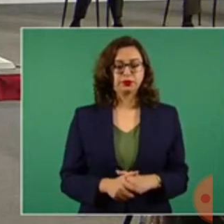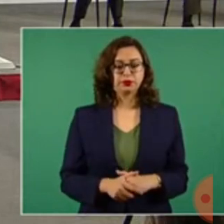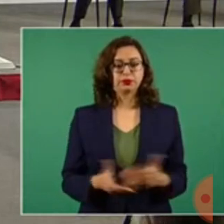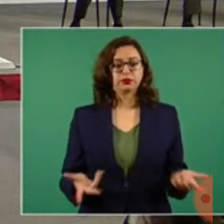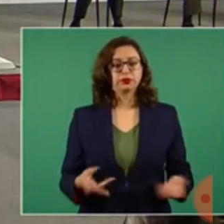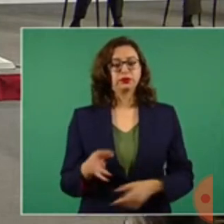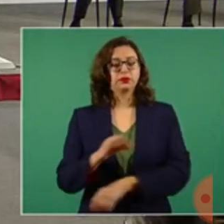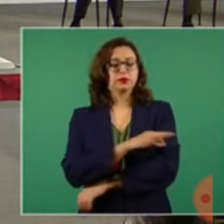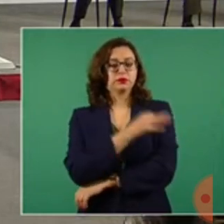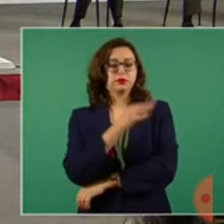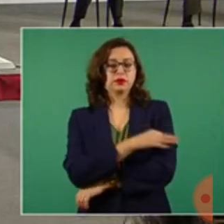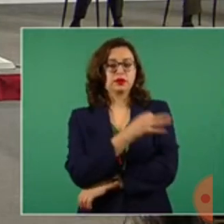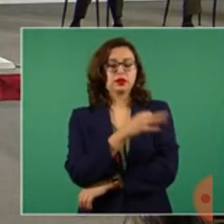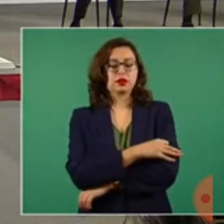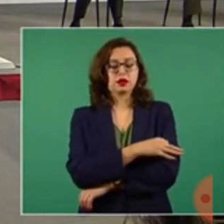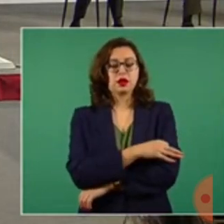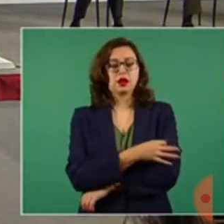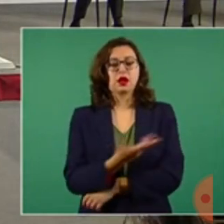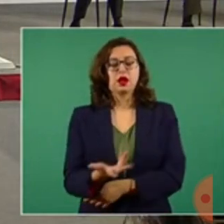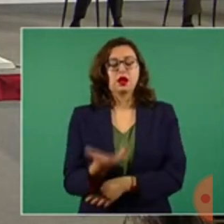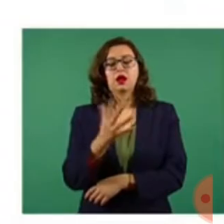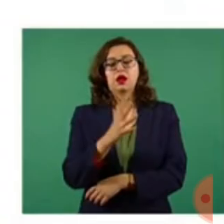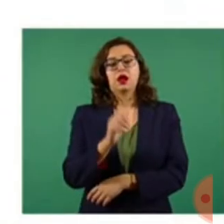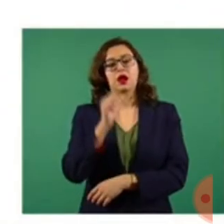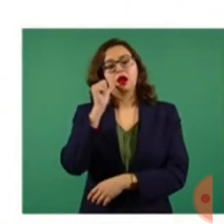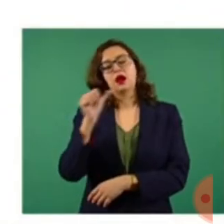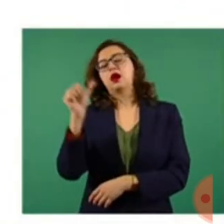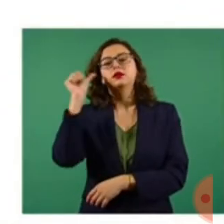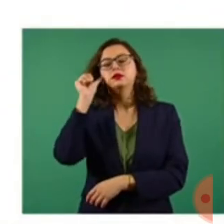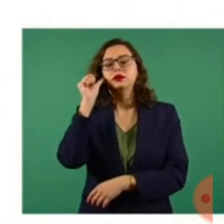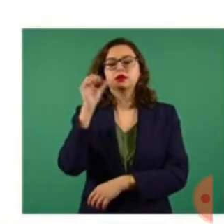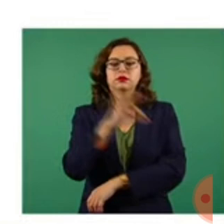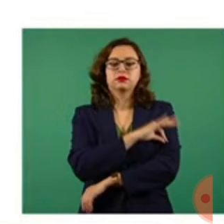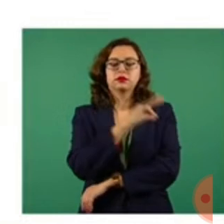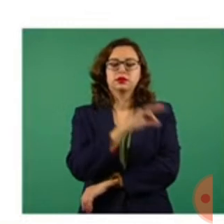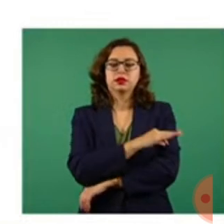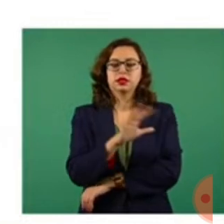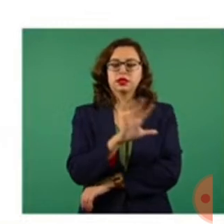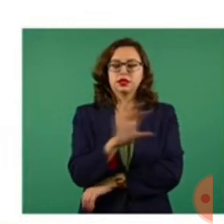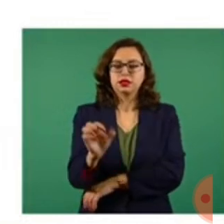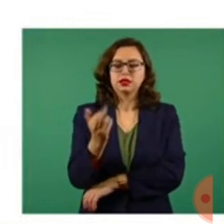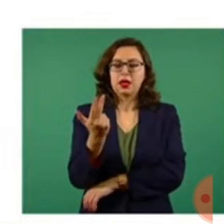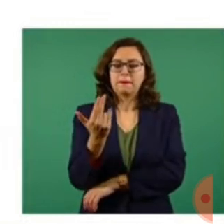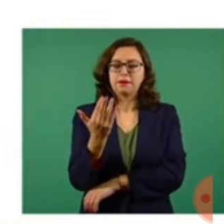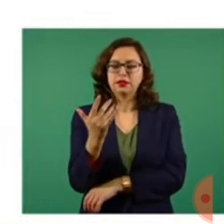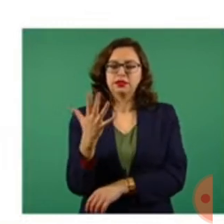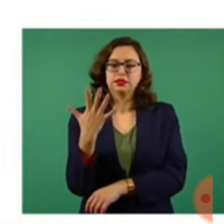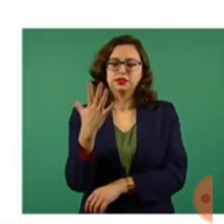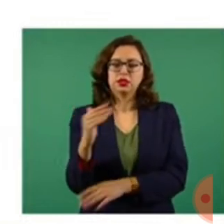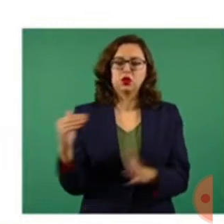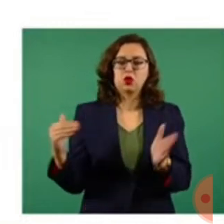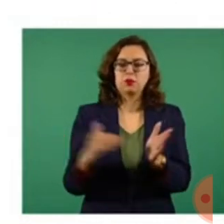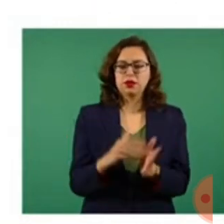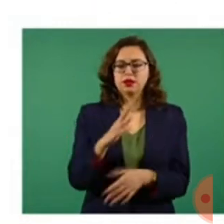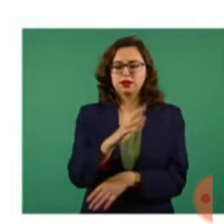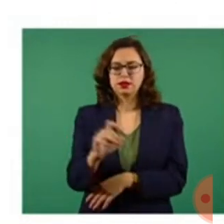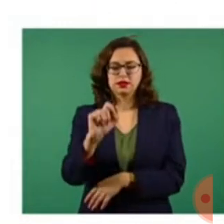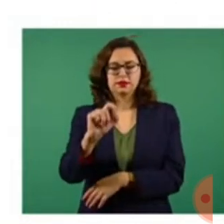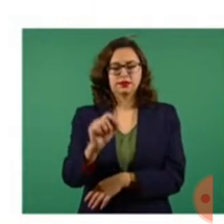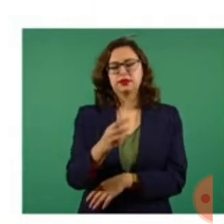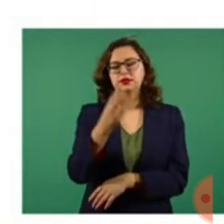de vacunación, tenemos 525,000 dosis que aplicamos ayer. Generalmente tenemos este ciclo semanal.